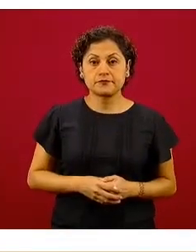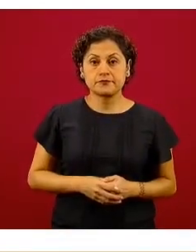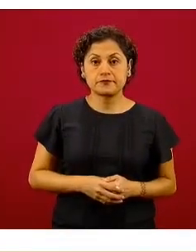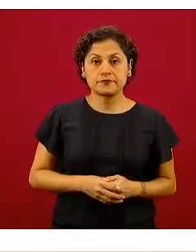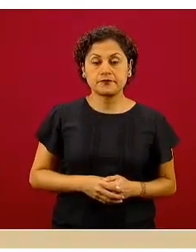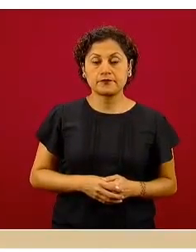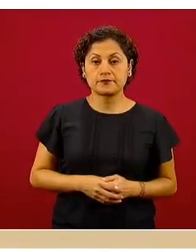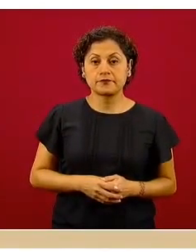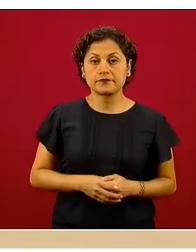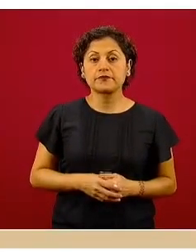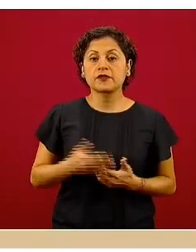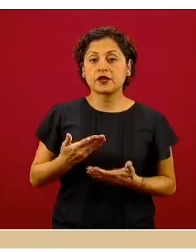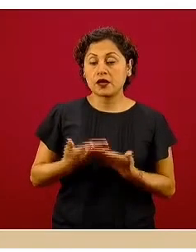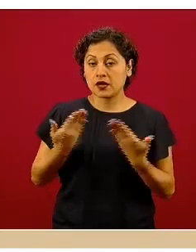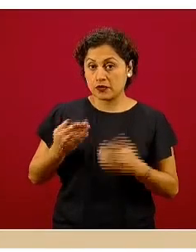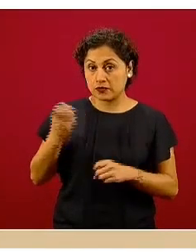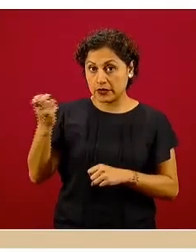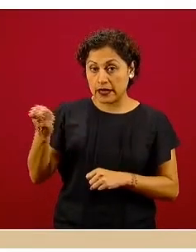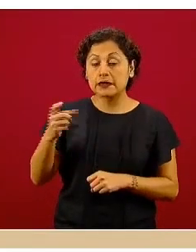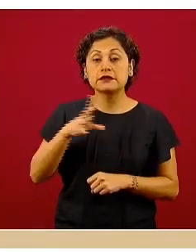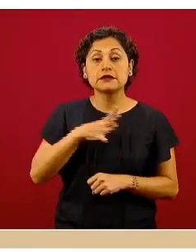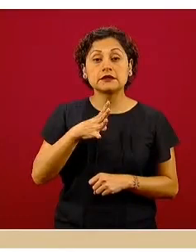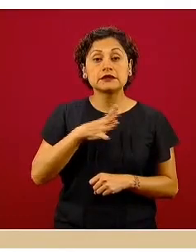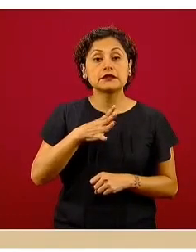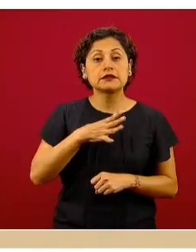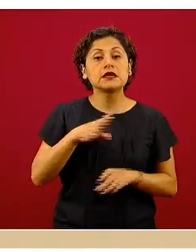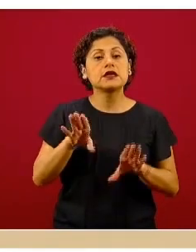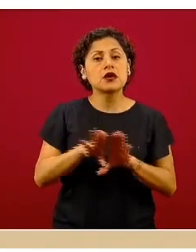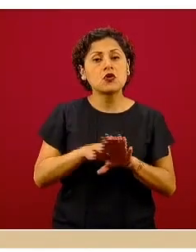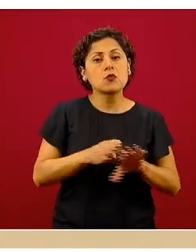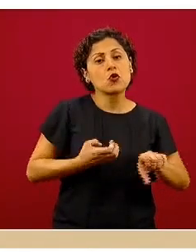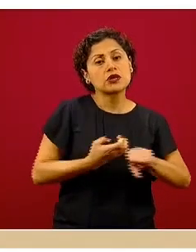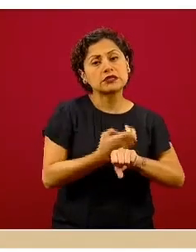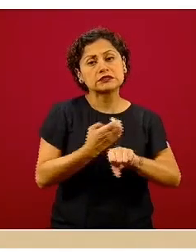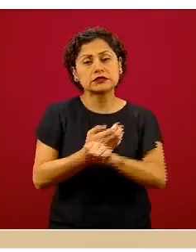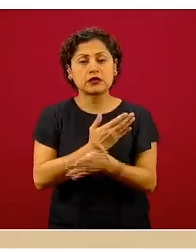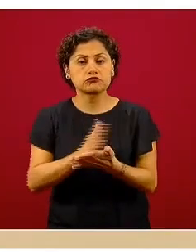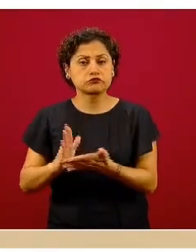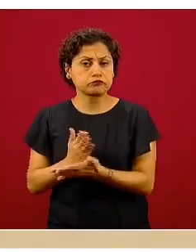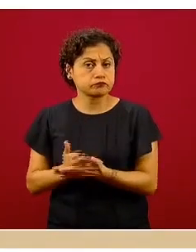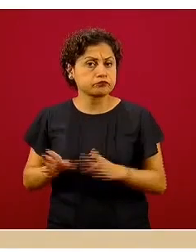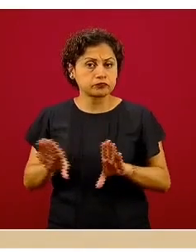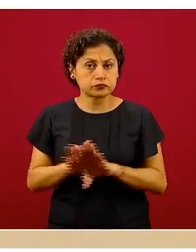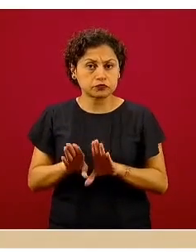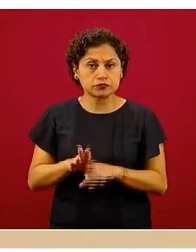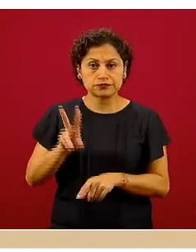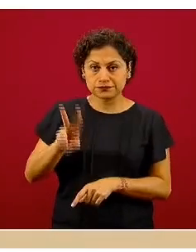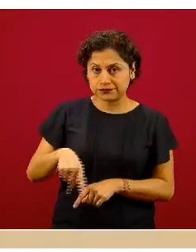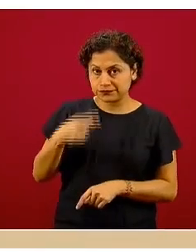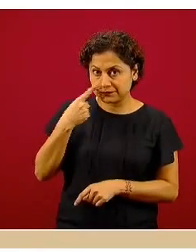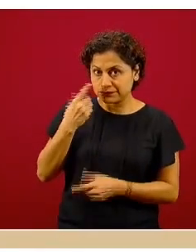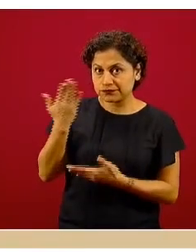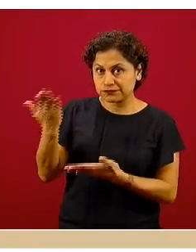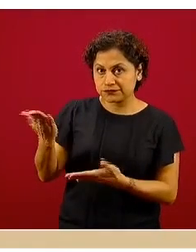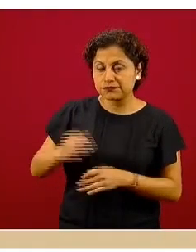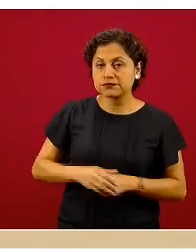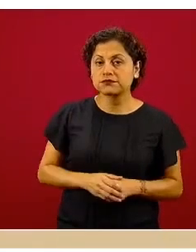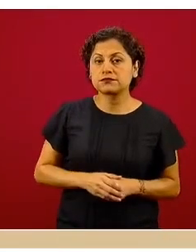diapositiva precisamente veremos cómo se distribuye ese 38%. Si bien es cierto, hay estados todavía con muy